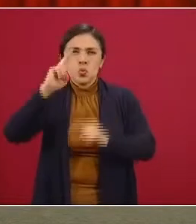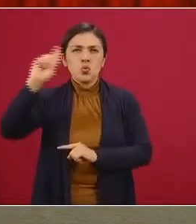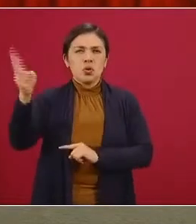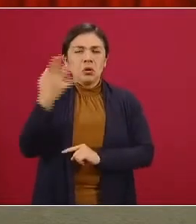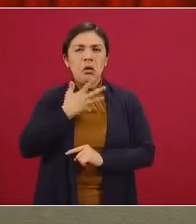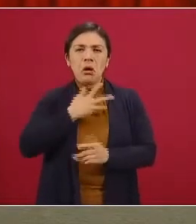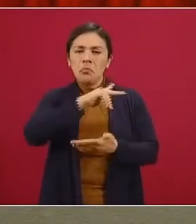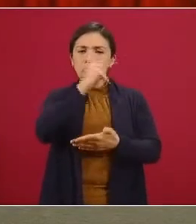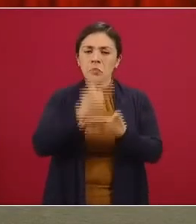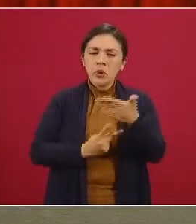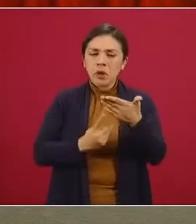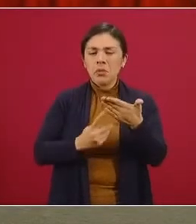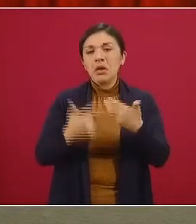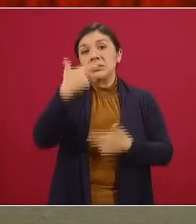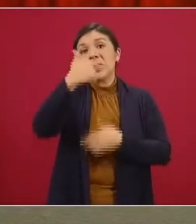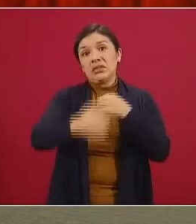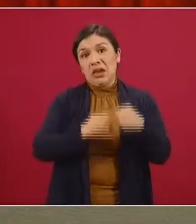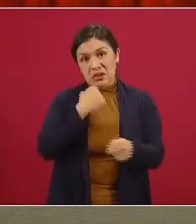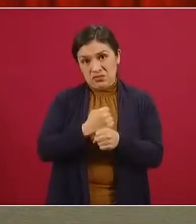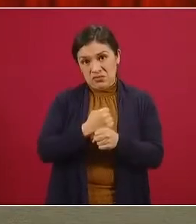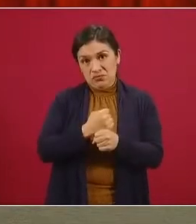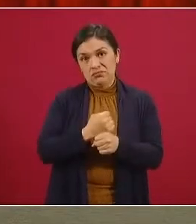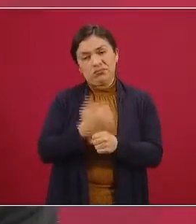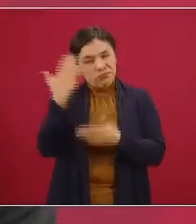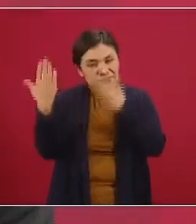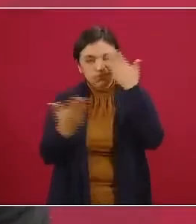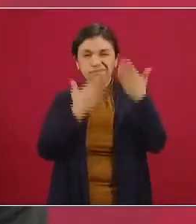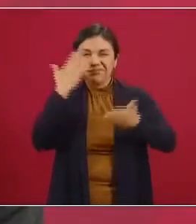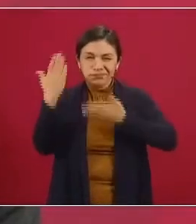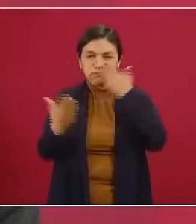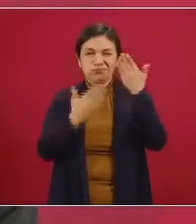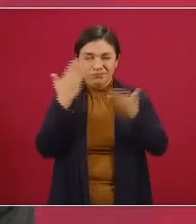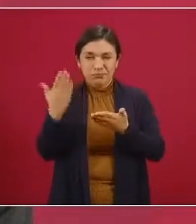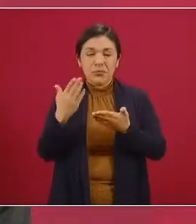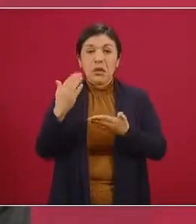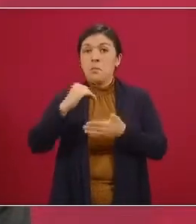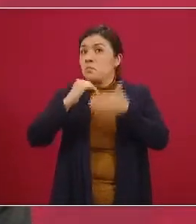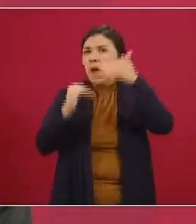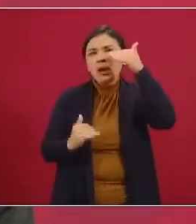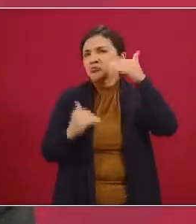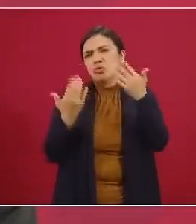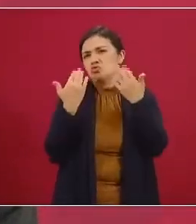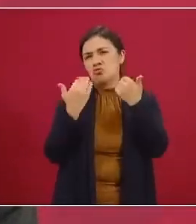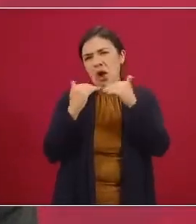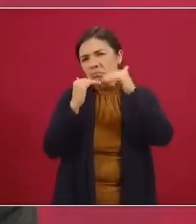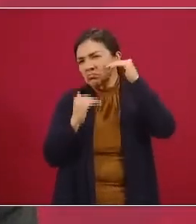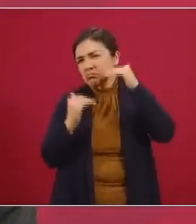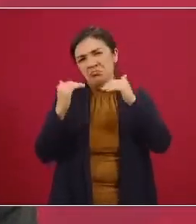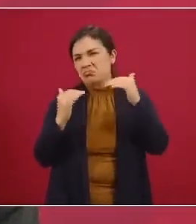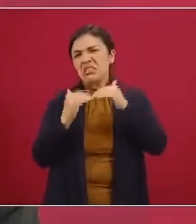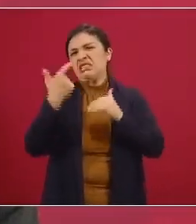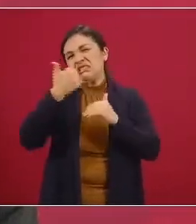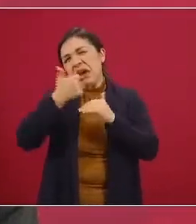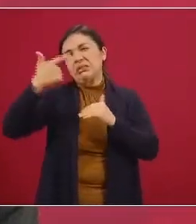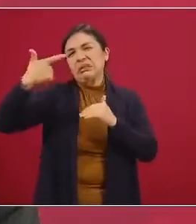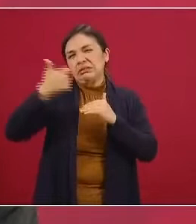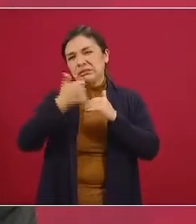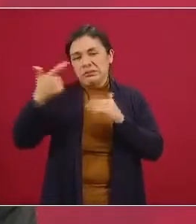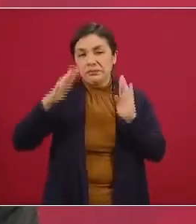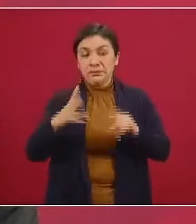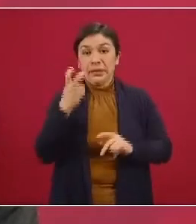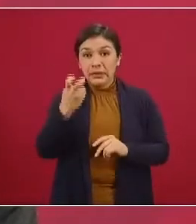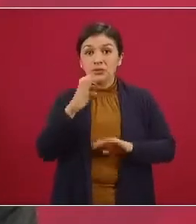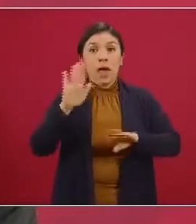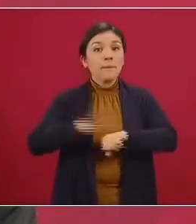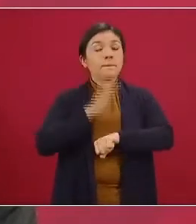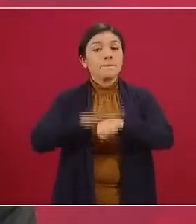tienen programas de 7 años. Casi ninguna tiene menos de 6 años. Y con eso se